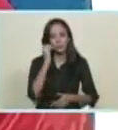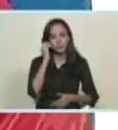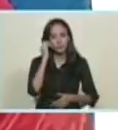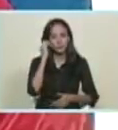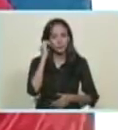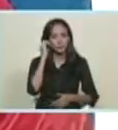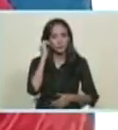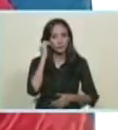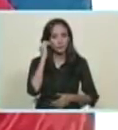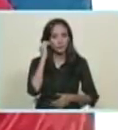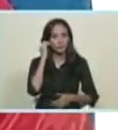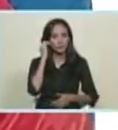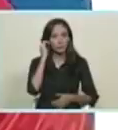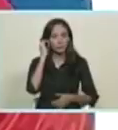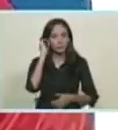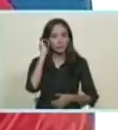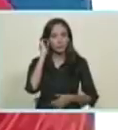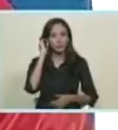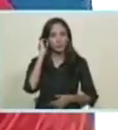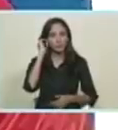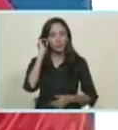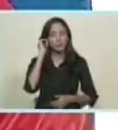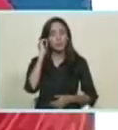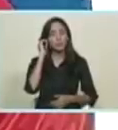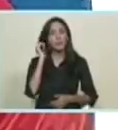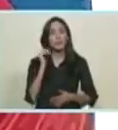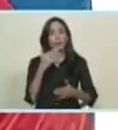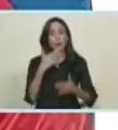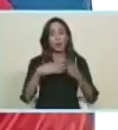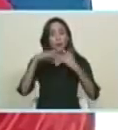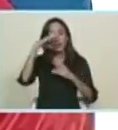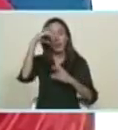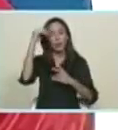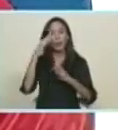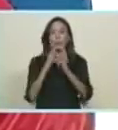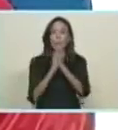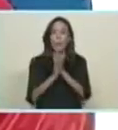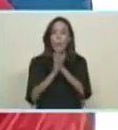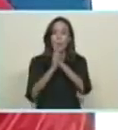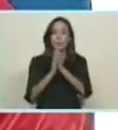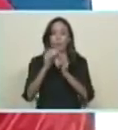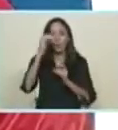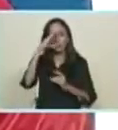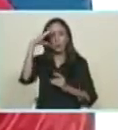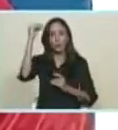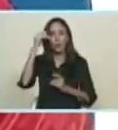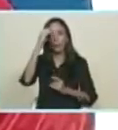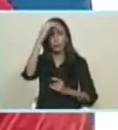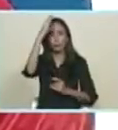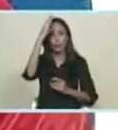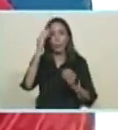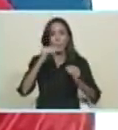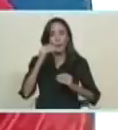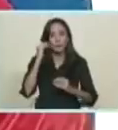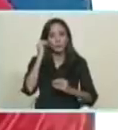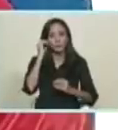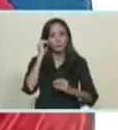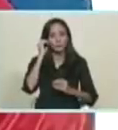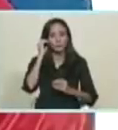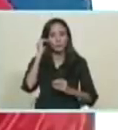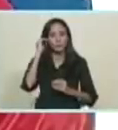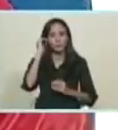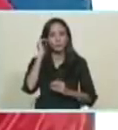Y le doy gracias a Dios. Y le pido a Dios la mayor sabiduría para poder conducir